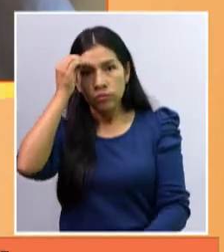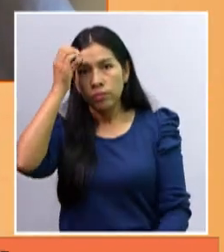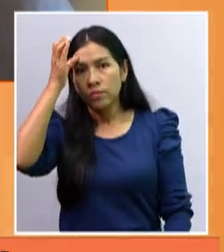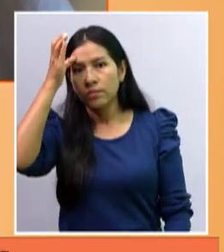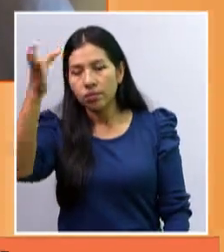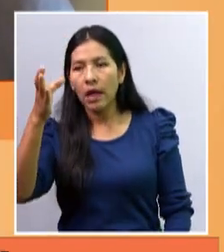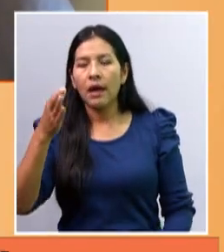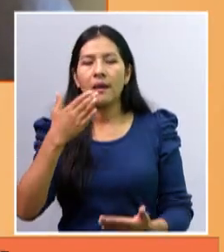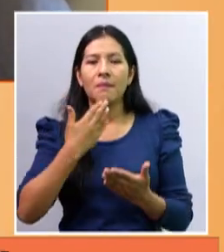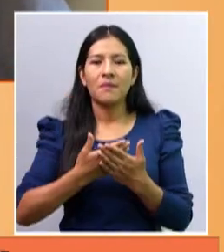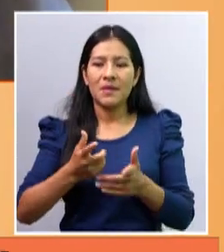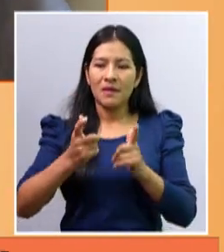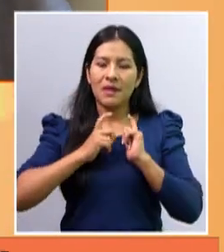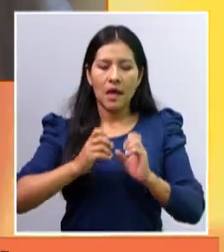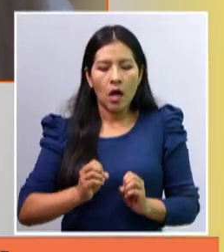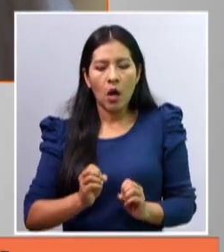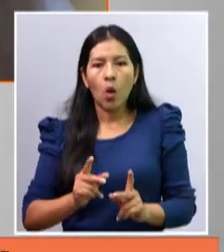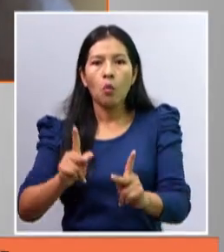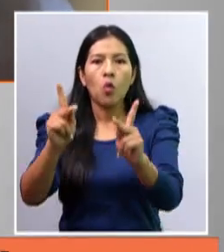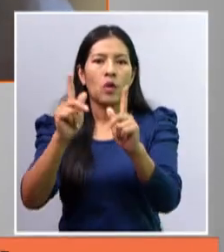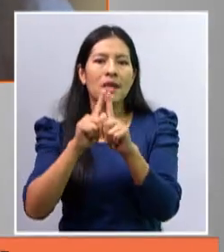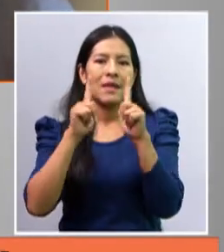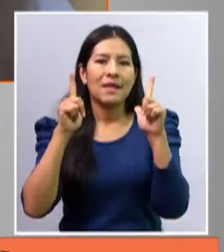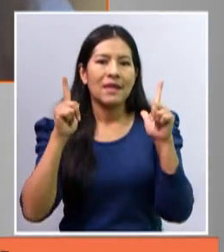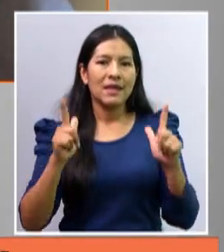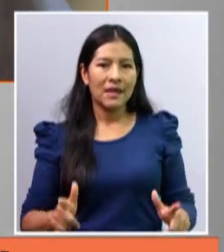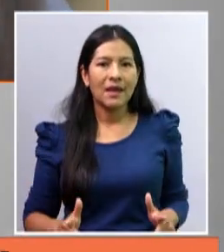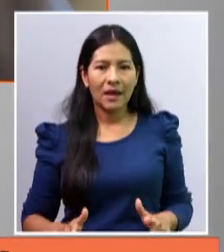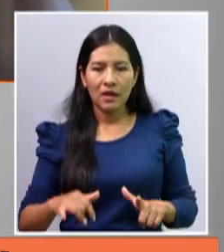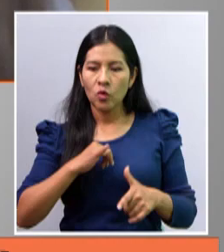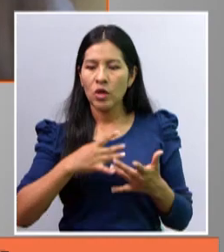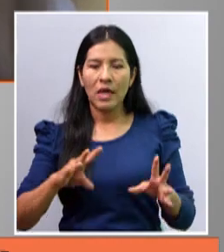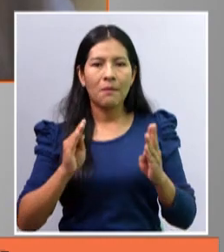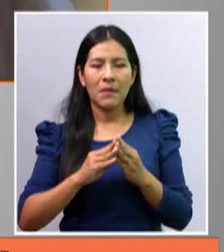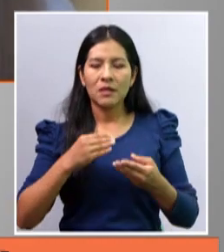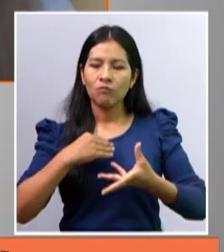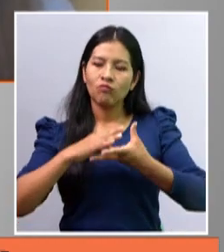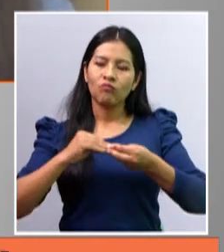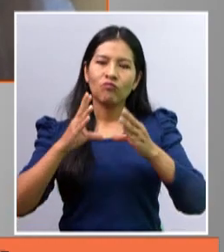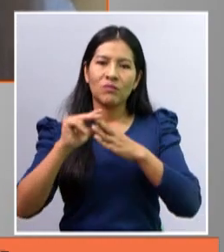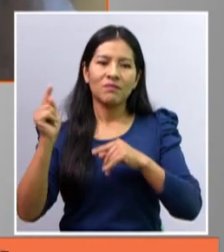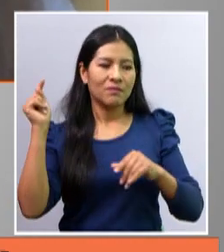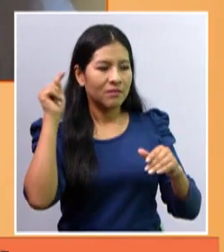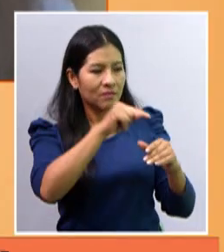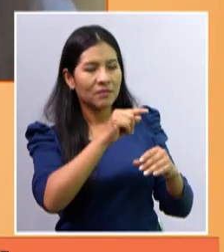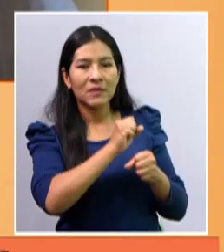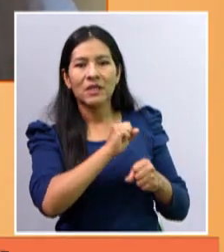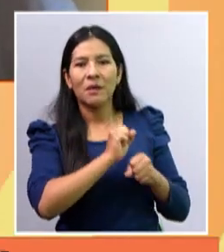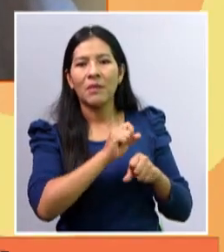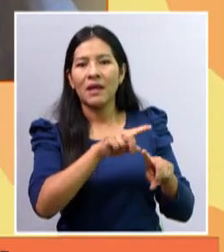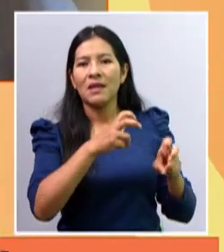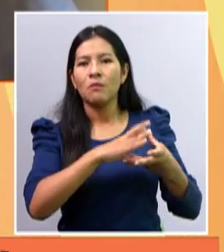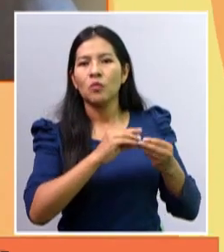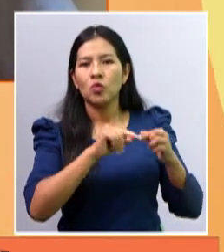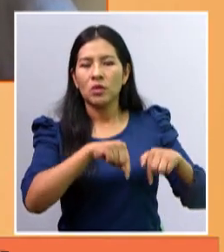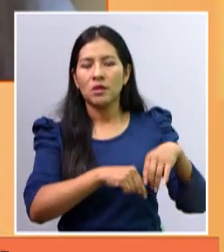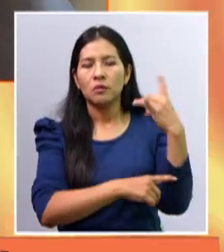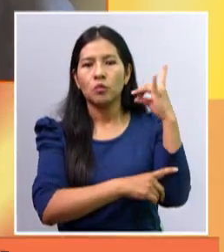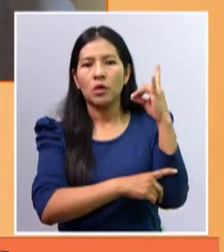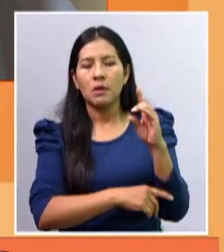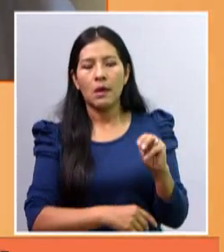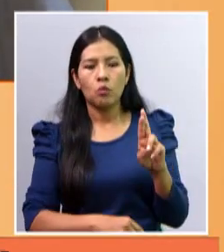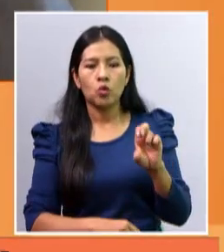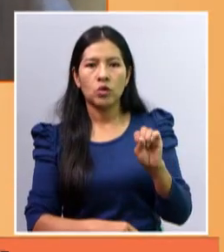oportunidad más grande Yo creo que el Alma Mater que caracteriza haber trabajado en el Museo de etnografía y folc haber trabajado con